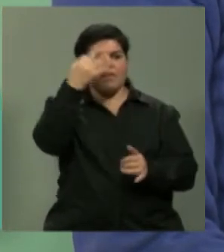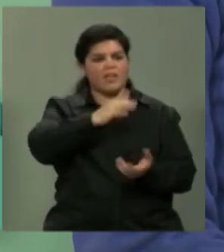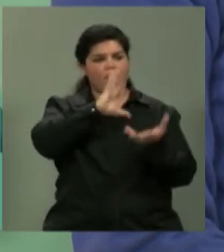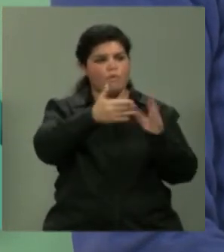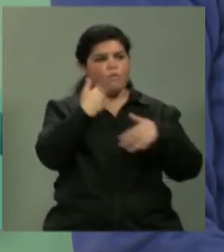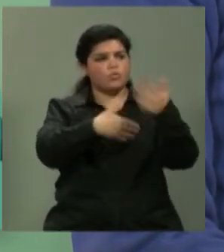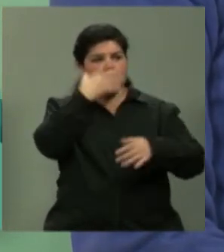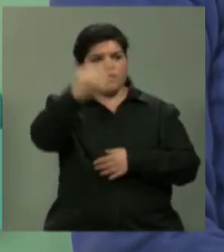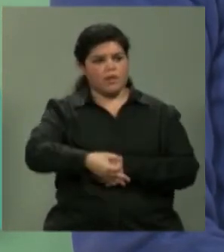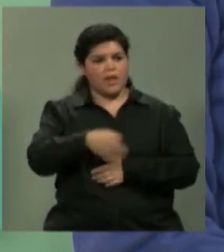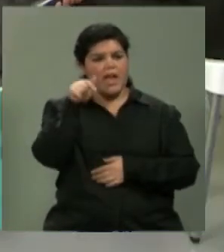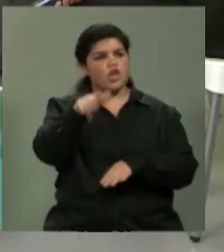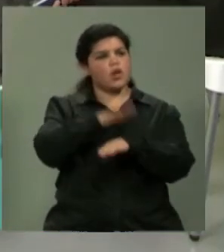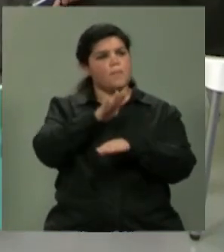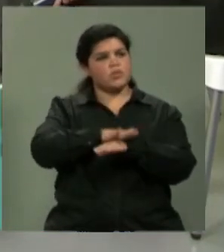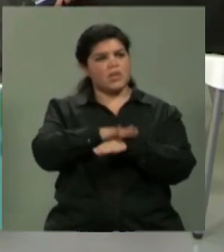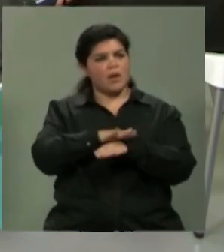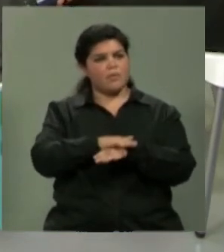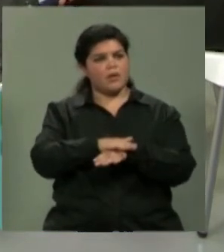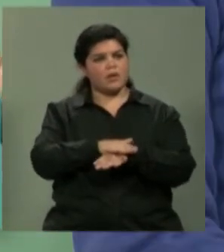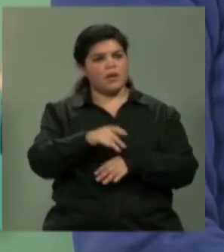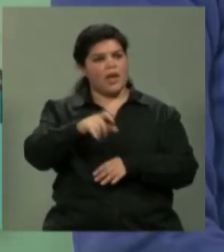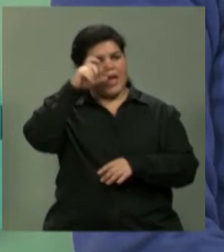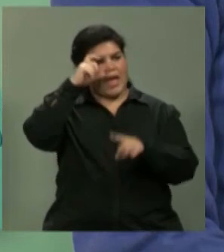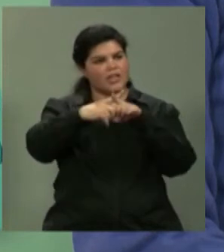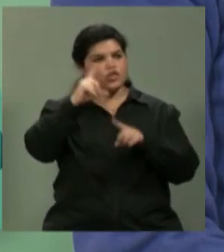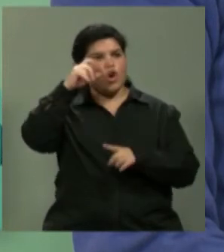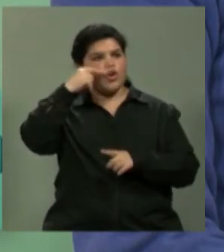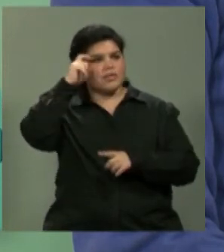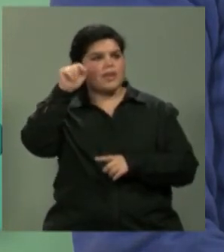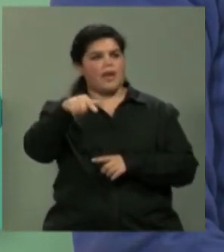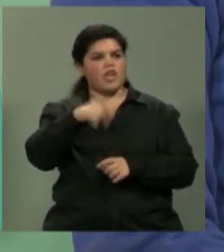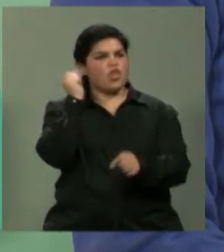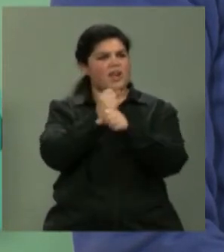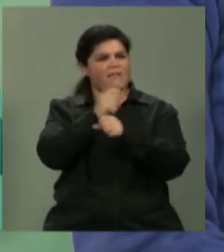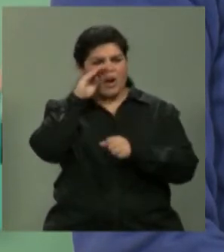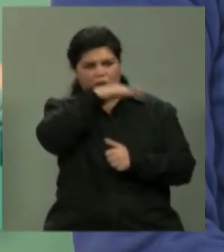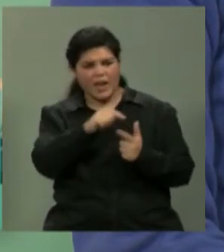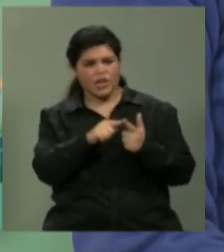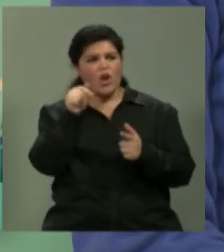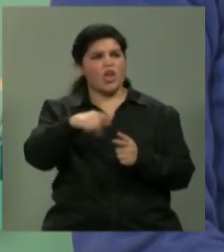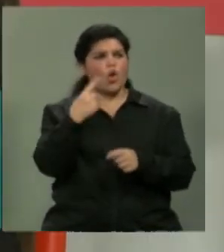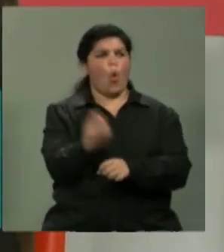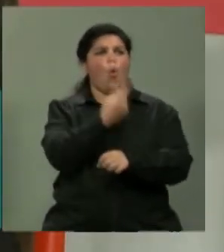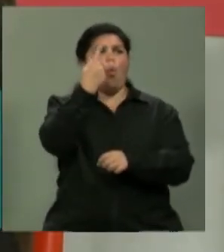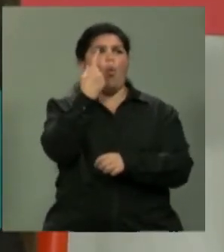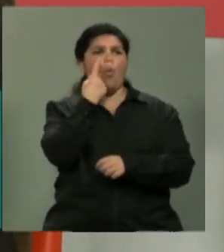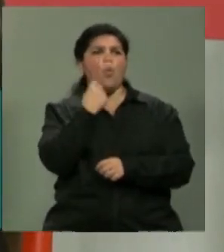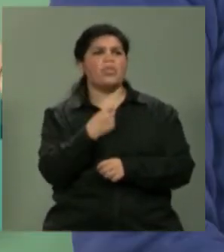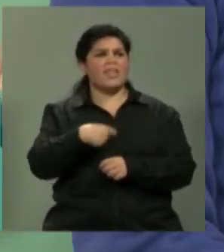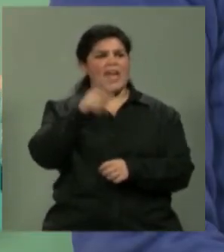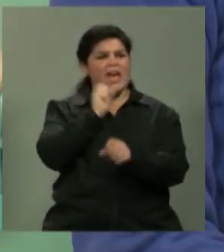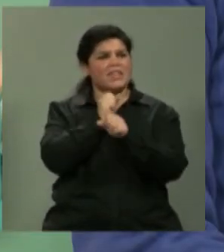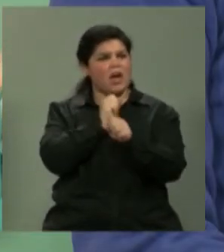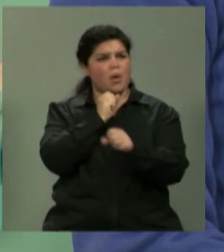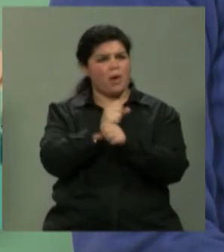los operadores que están trabajando en el ESCOSE están precarizados, trabajan más de 24 horas por semana.